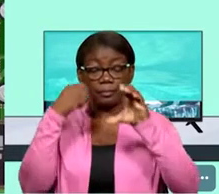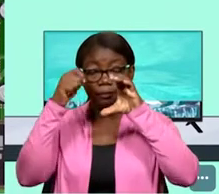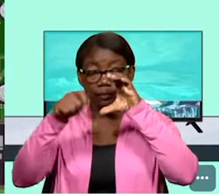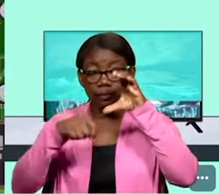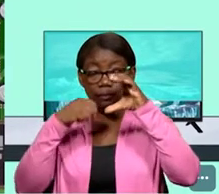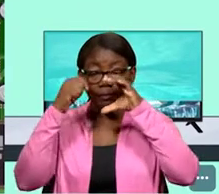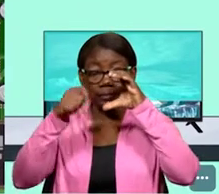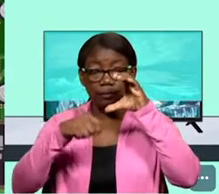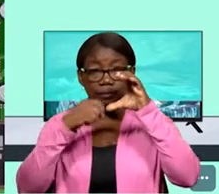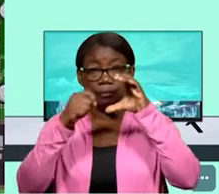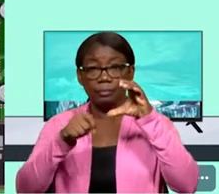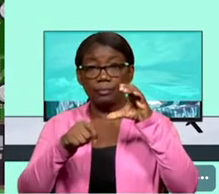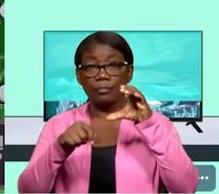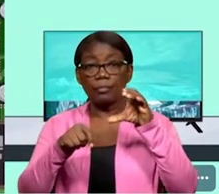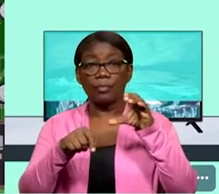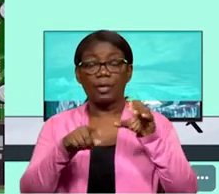de